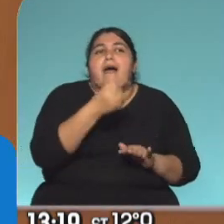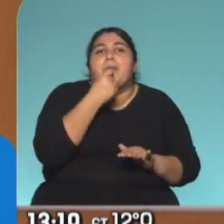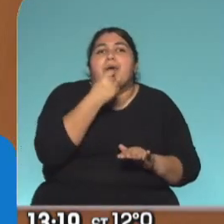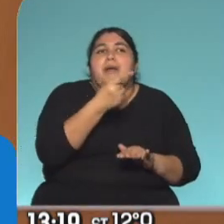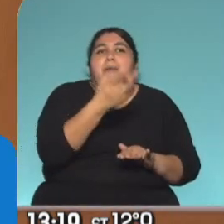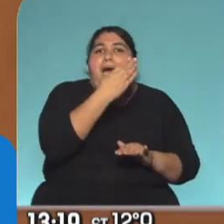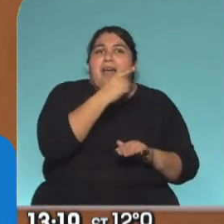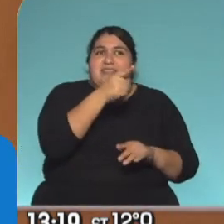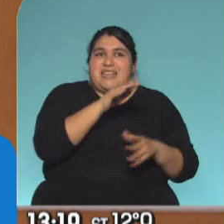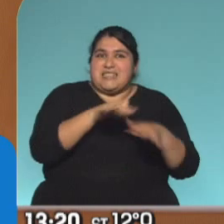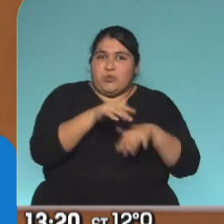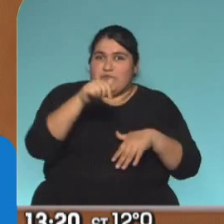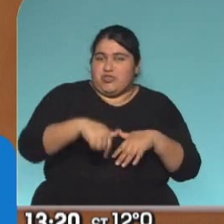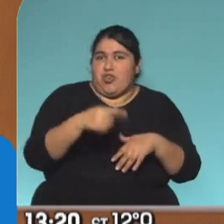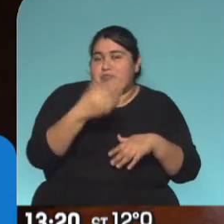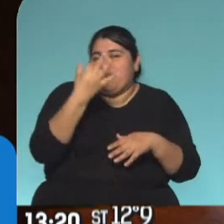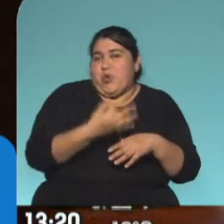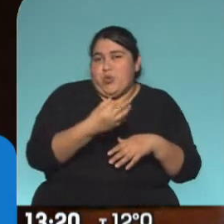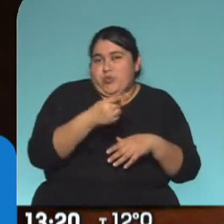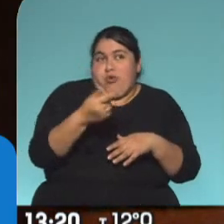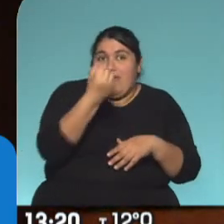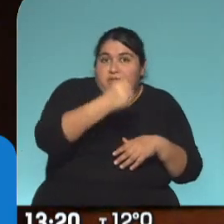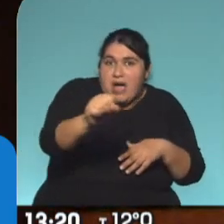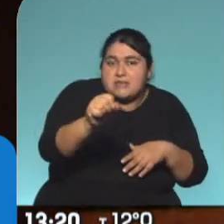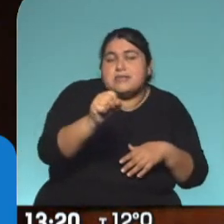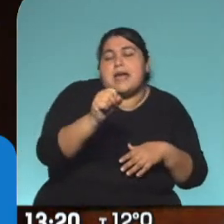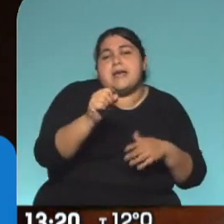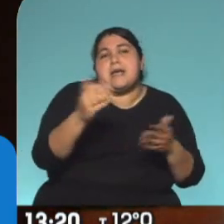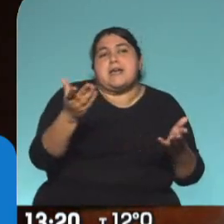un hecho de estas características en una campaña, por lo tanto es muy difícil entender cómo puede desarrollarse.